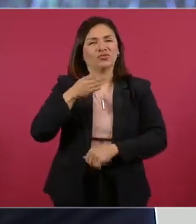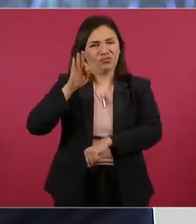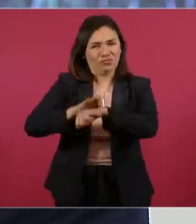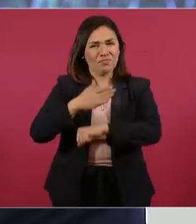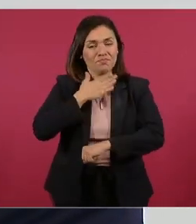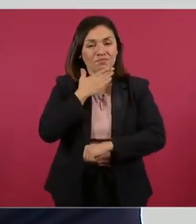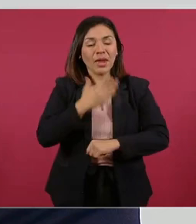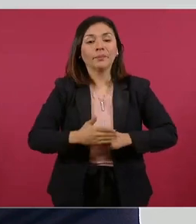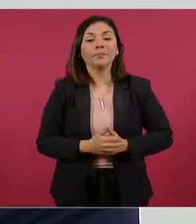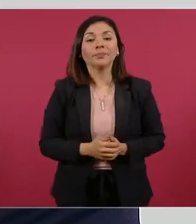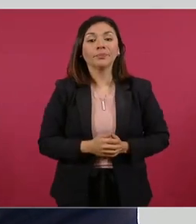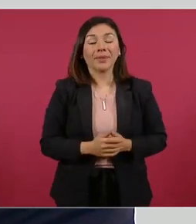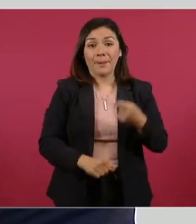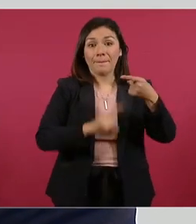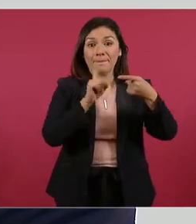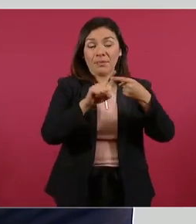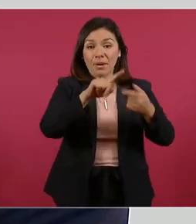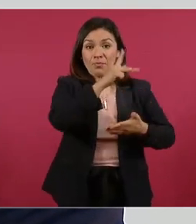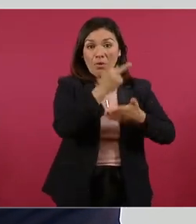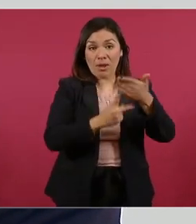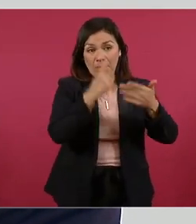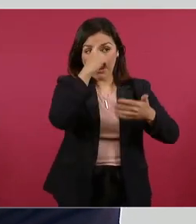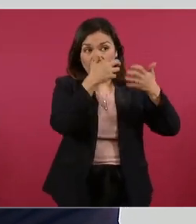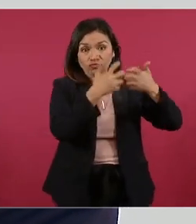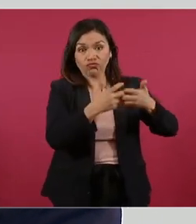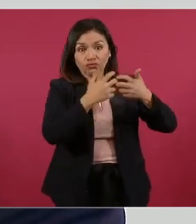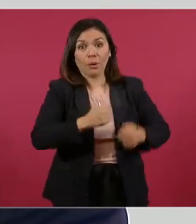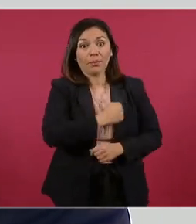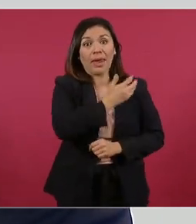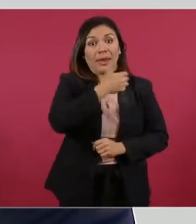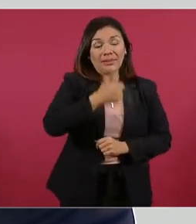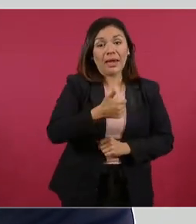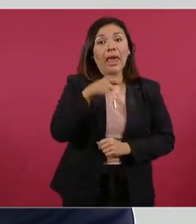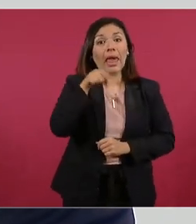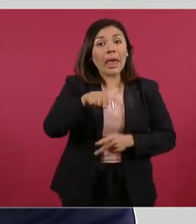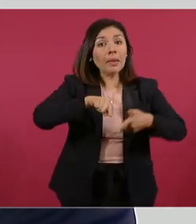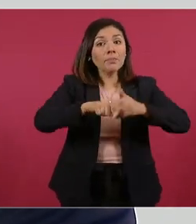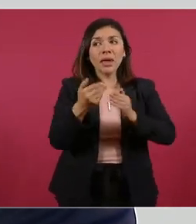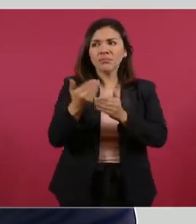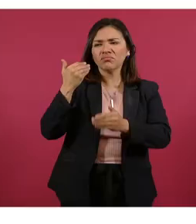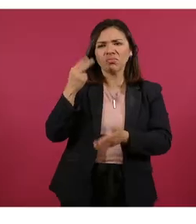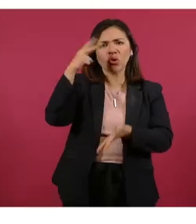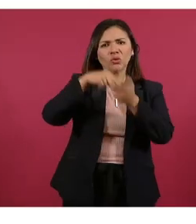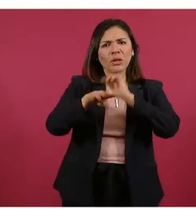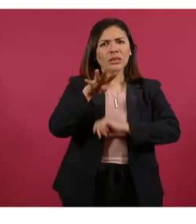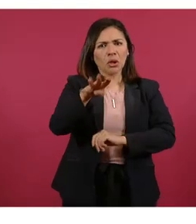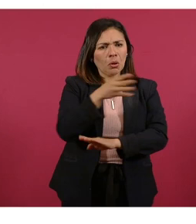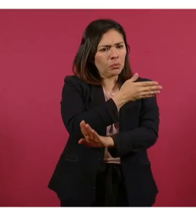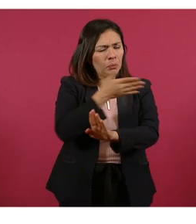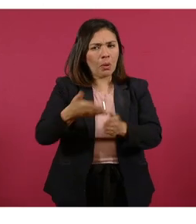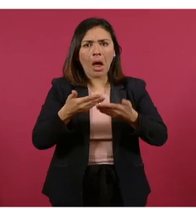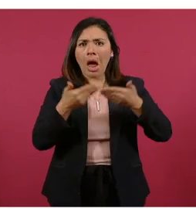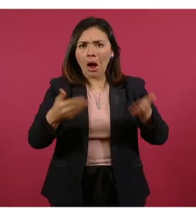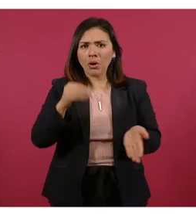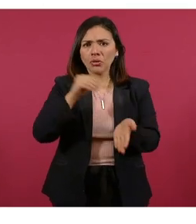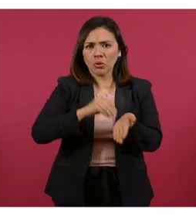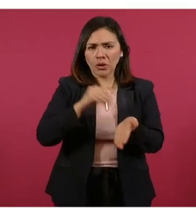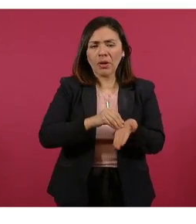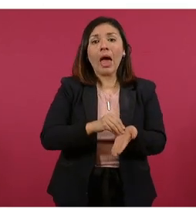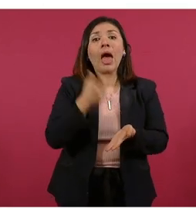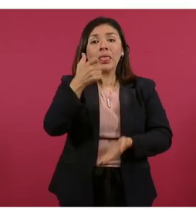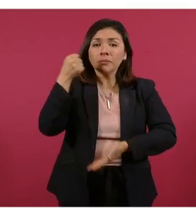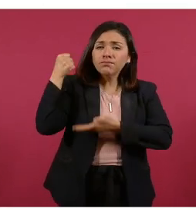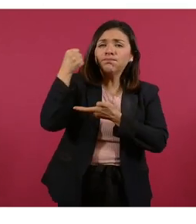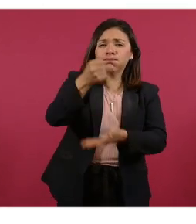El primer programa, el programa de producción para el bienestar, ejecutado desde el año 2019 a la fecha, cuenta con una